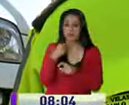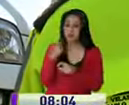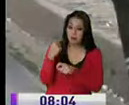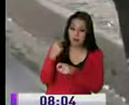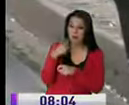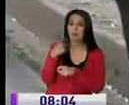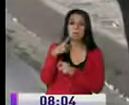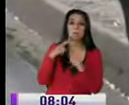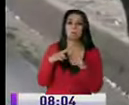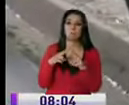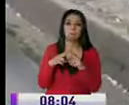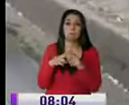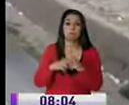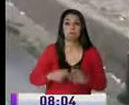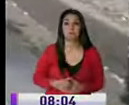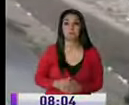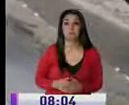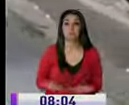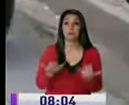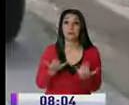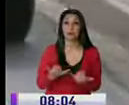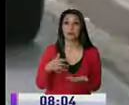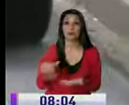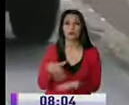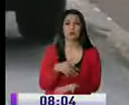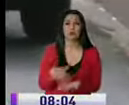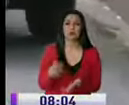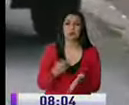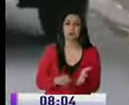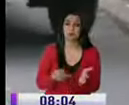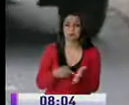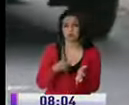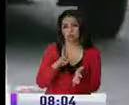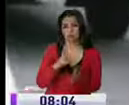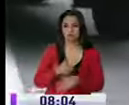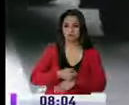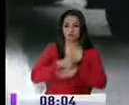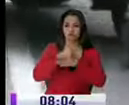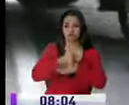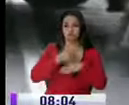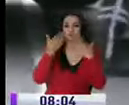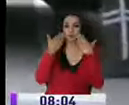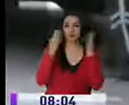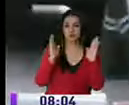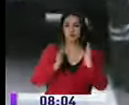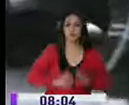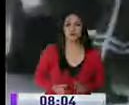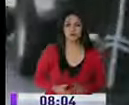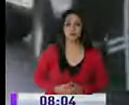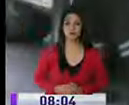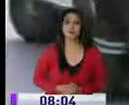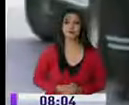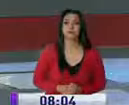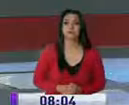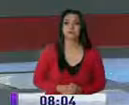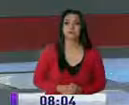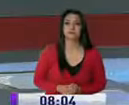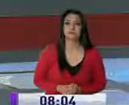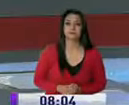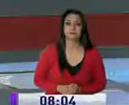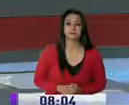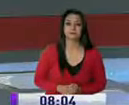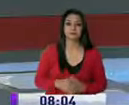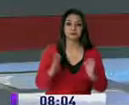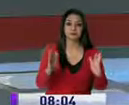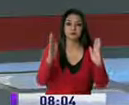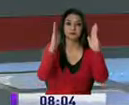persona. Un crimen que por ahora está cobijado por un manto de misterio. Desde Tabacundo informó Iván Casamen. Mucha